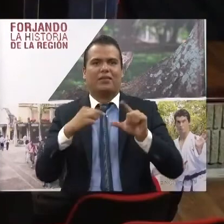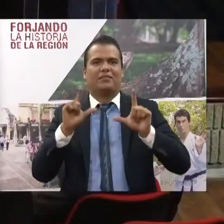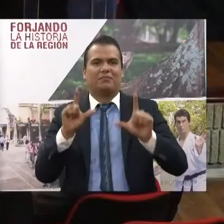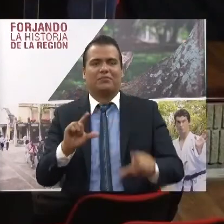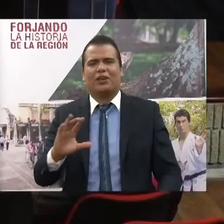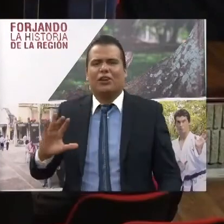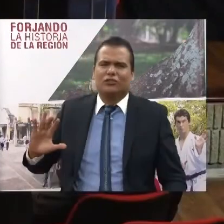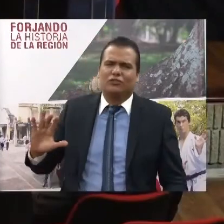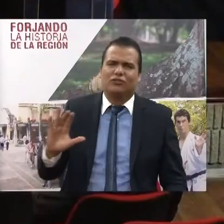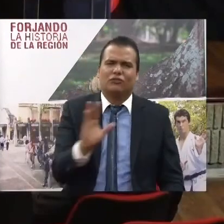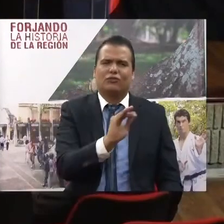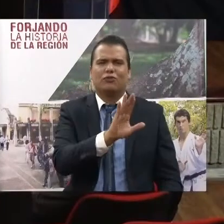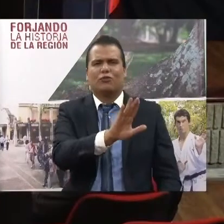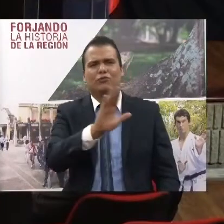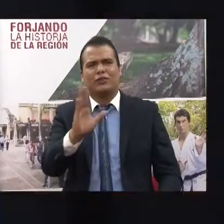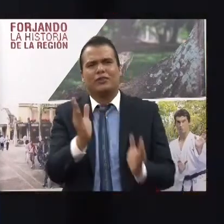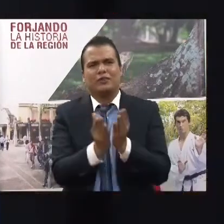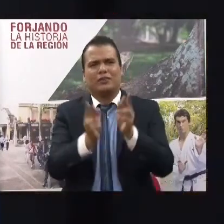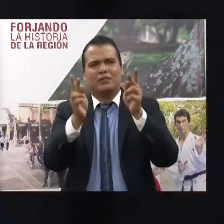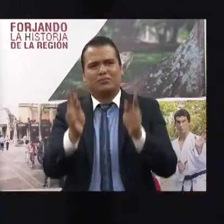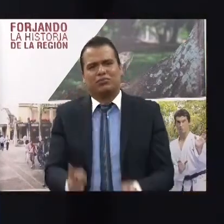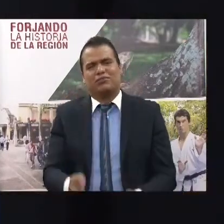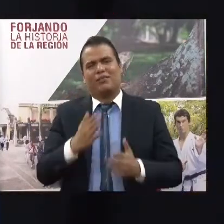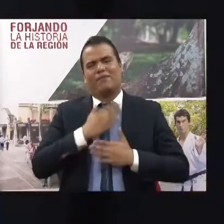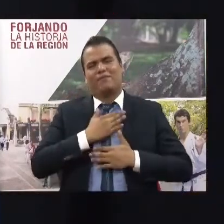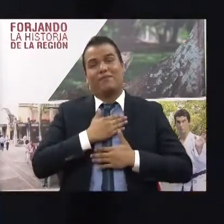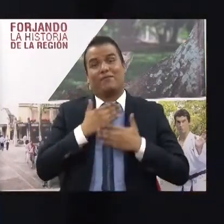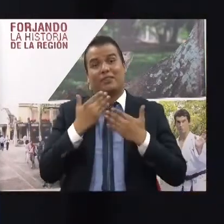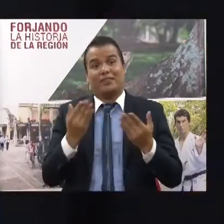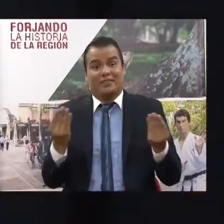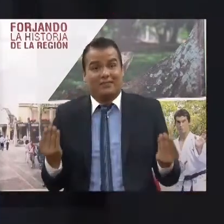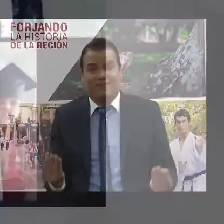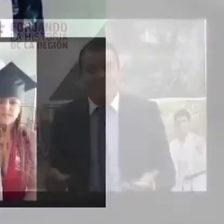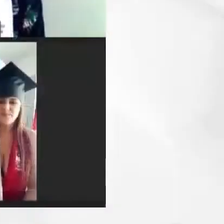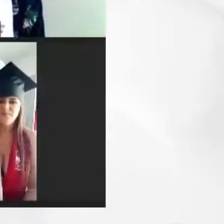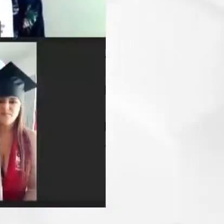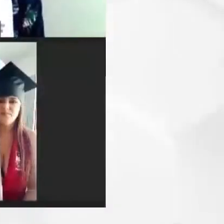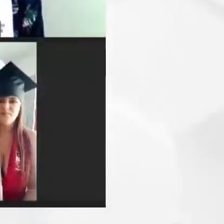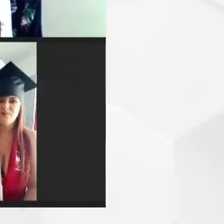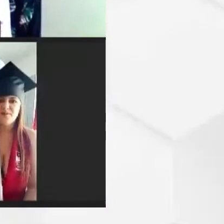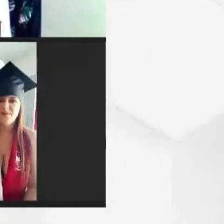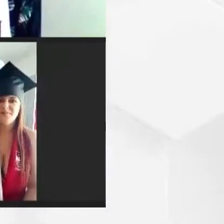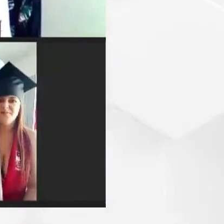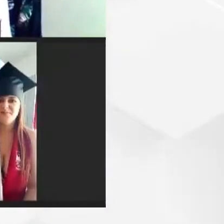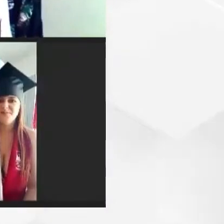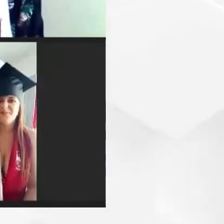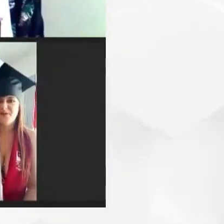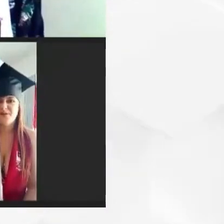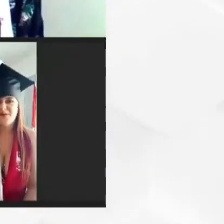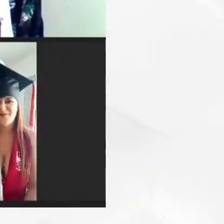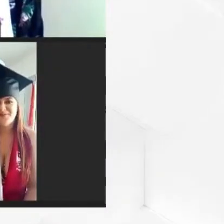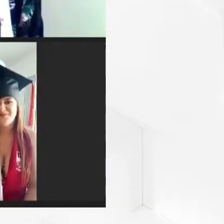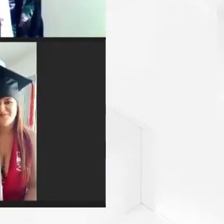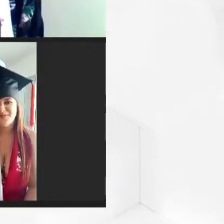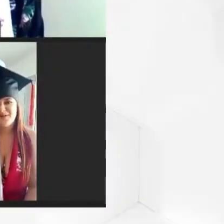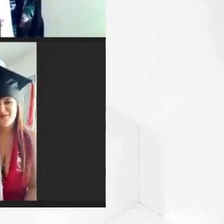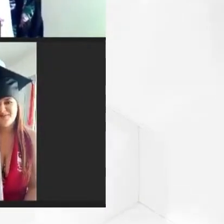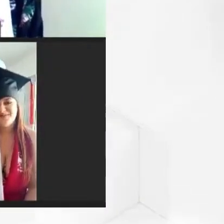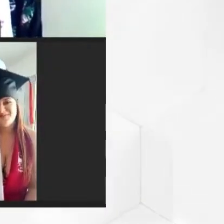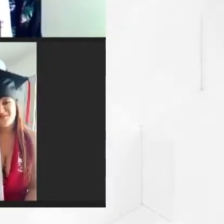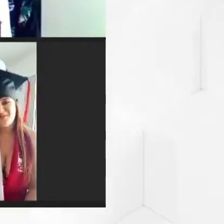para todos ustedes de parte nuestra y que viva la Universidad del Valle.